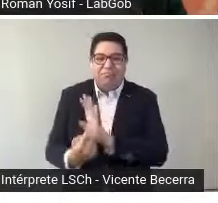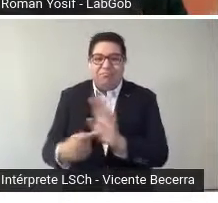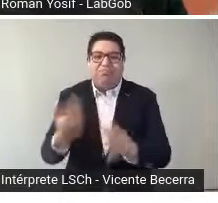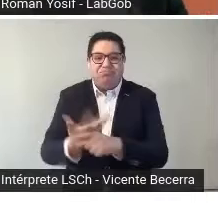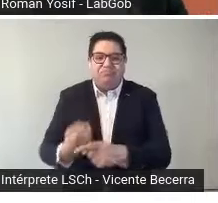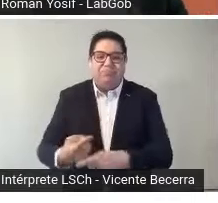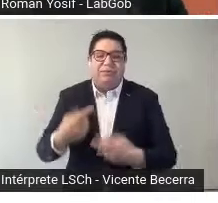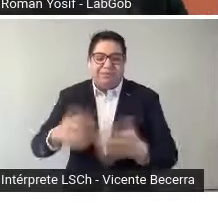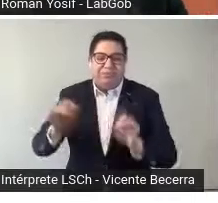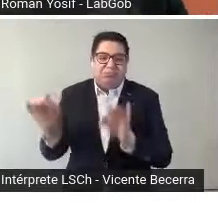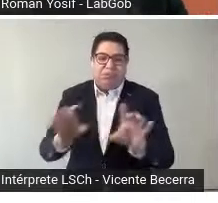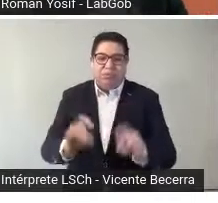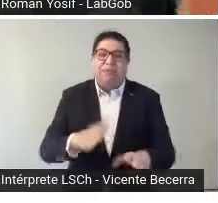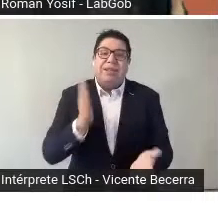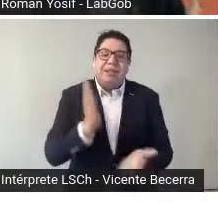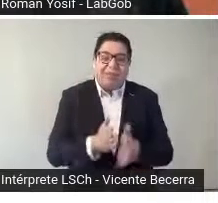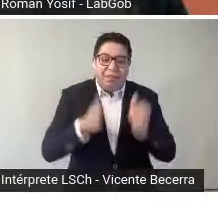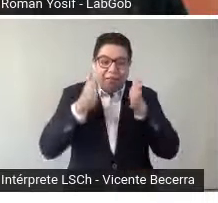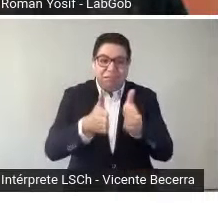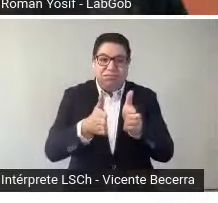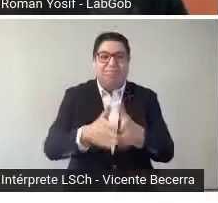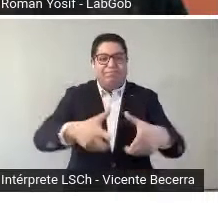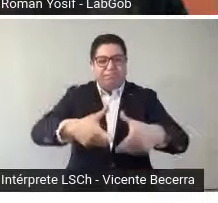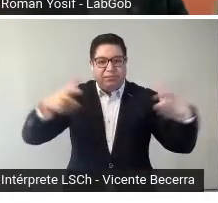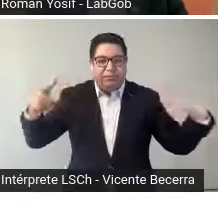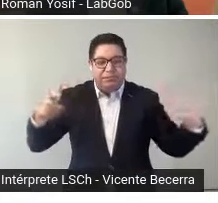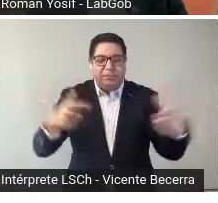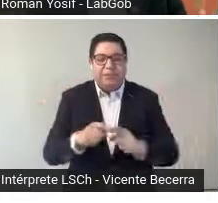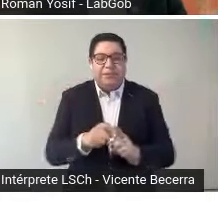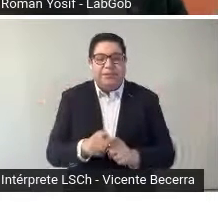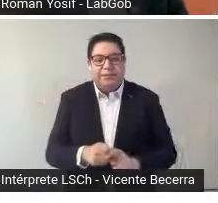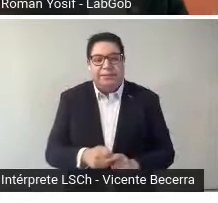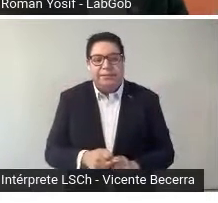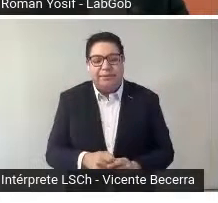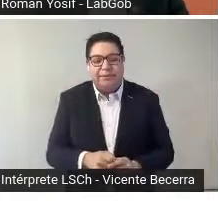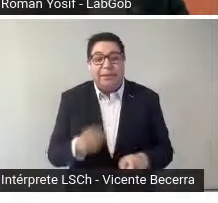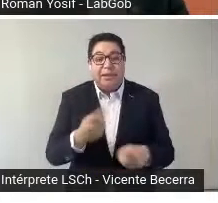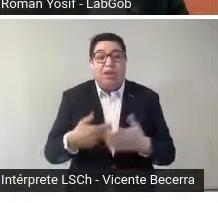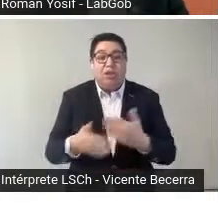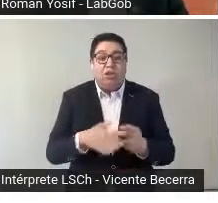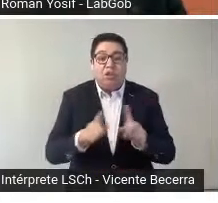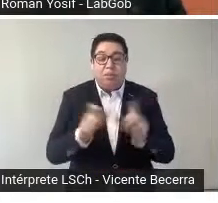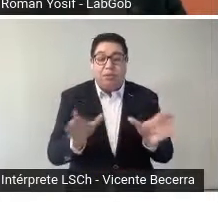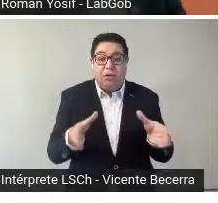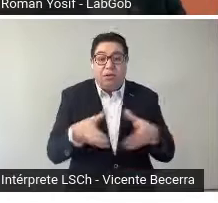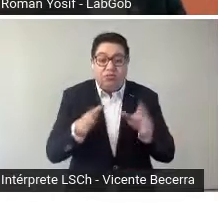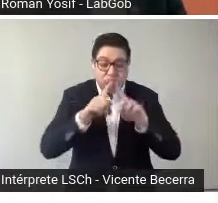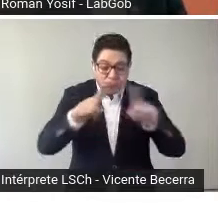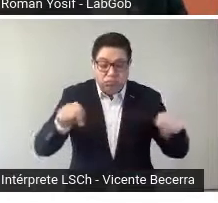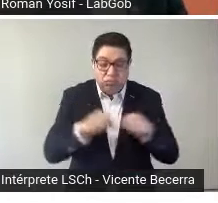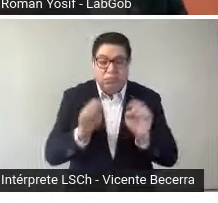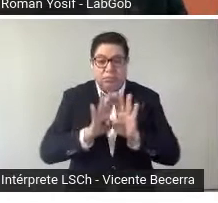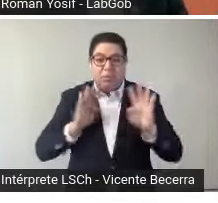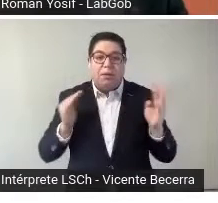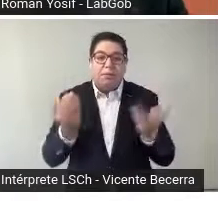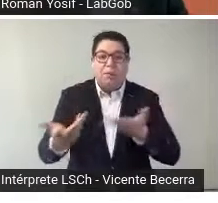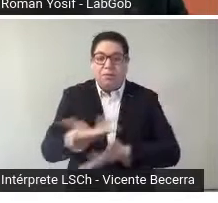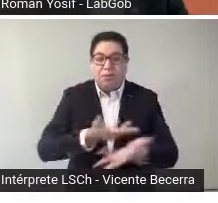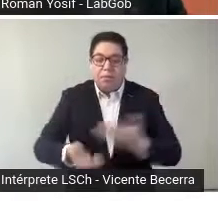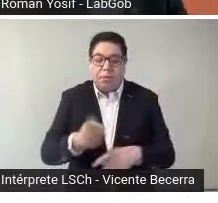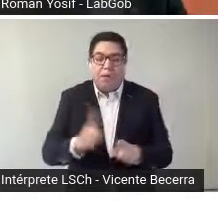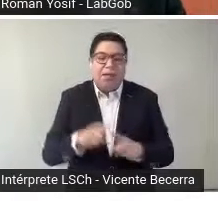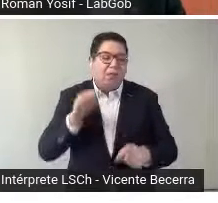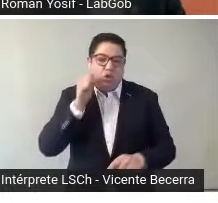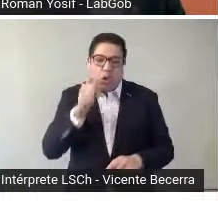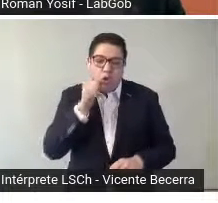ser sí o sí descentralizado. La innovación pública no ocurre en las paredes del laboratorio de gobierno. La innovación pública ocurre todos los